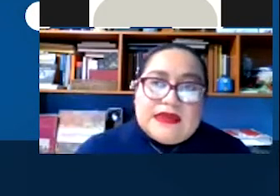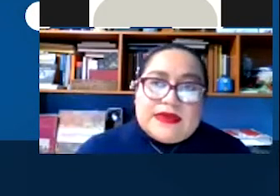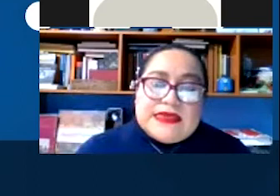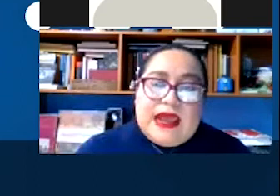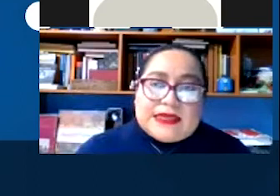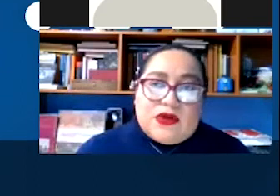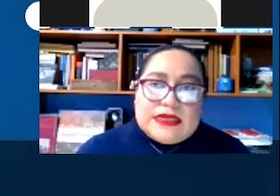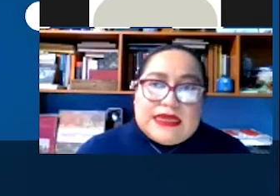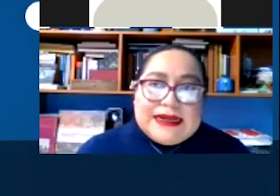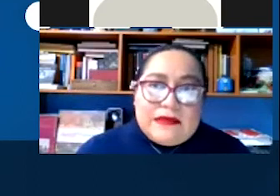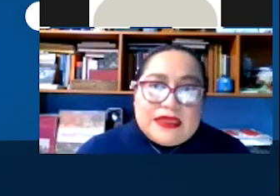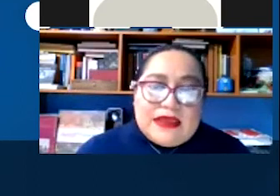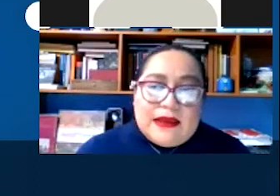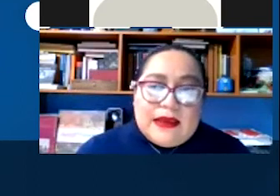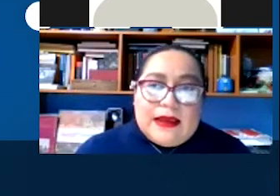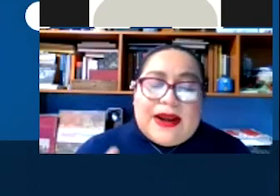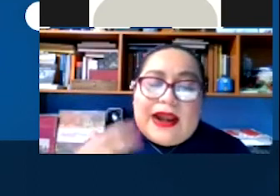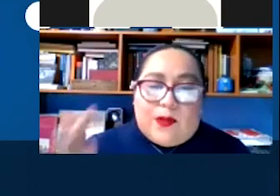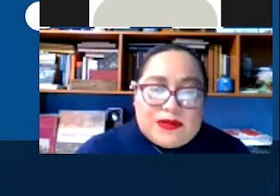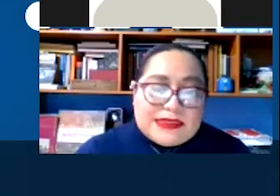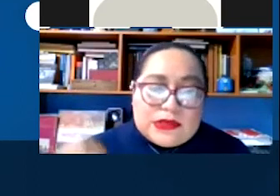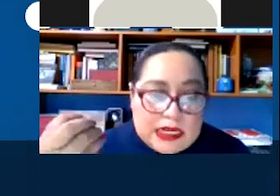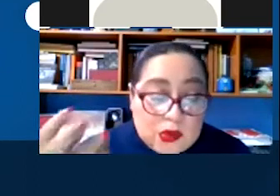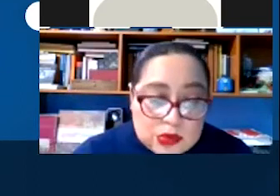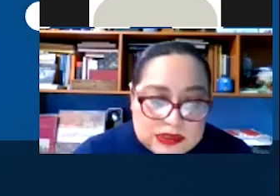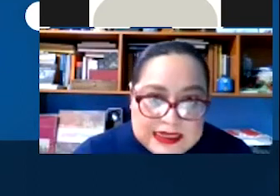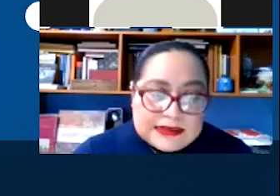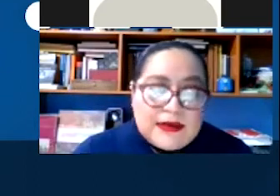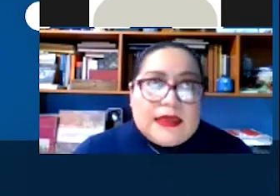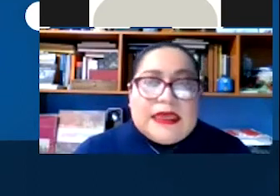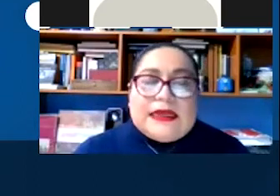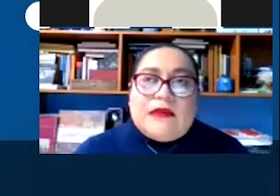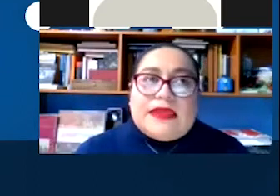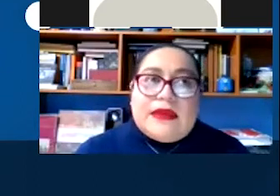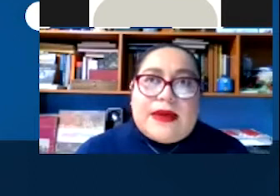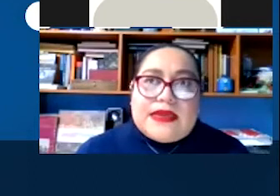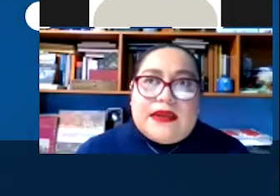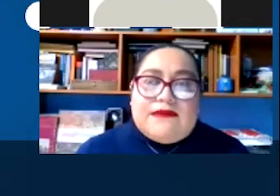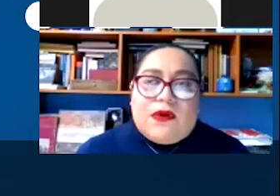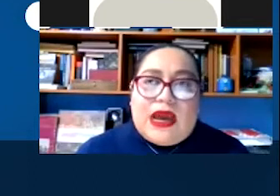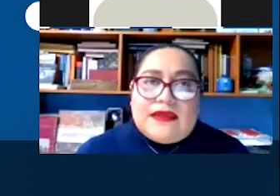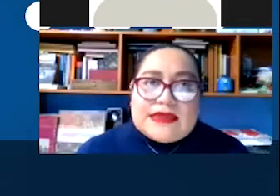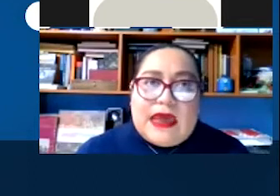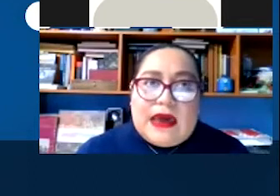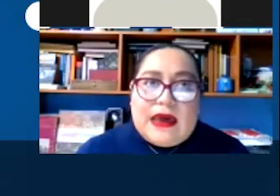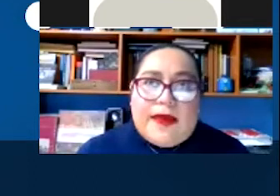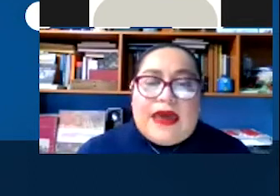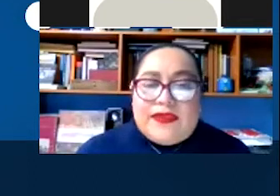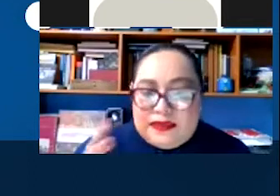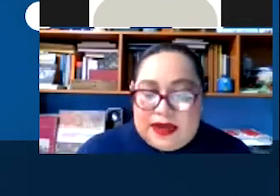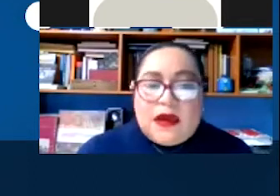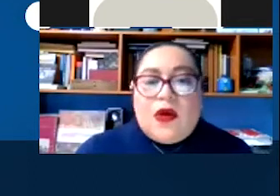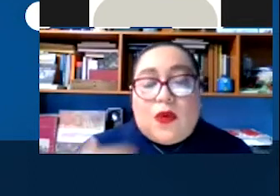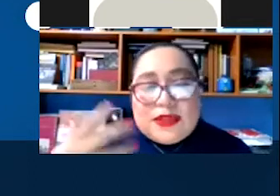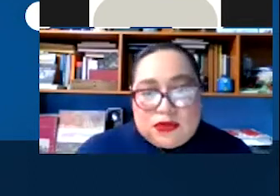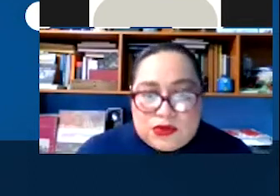críticas, deben ser acciones que realmente para la población sean útiles, que realmente vayan enfocadas a